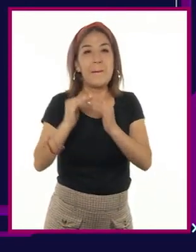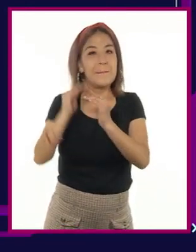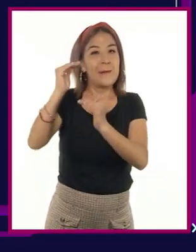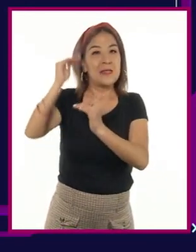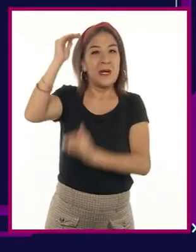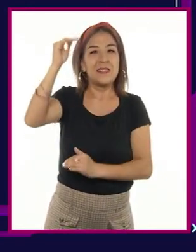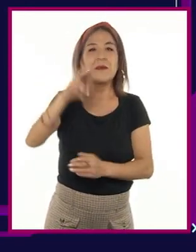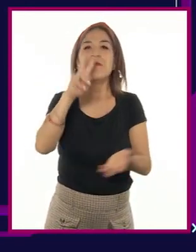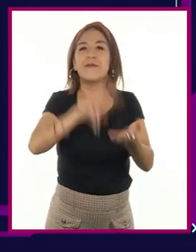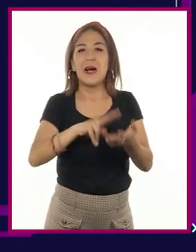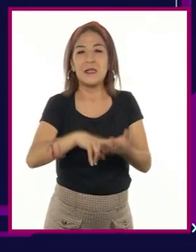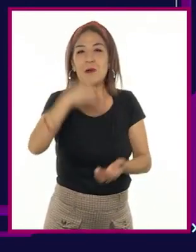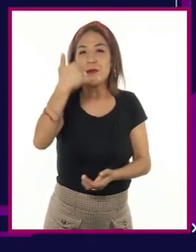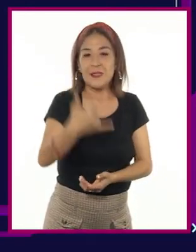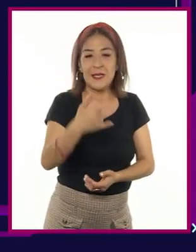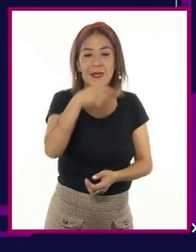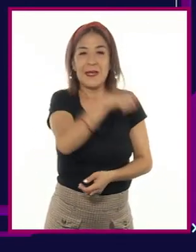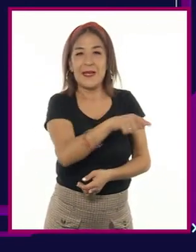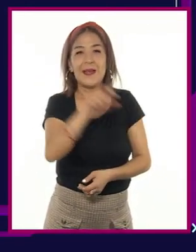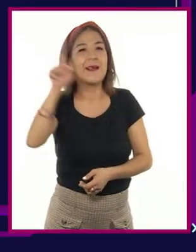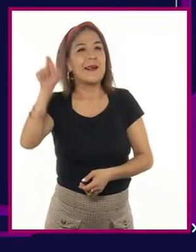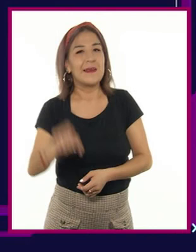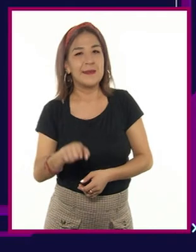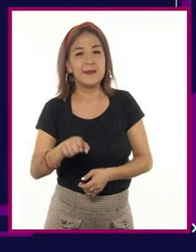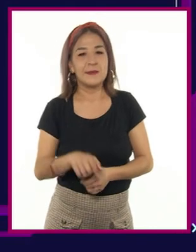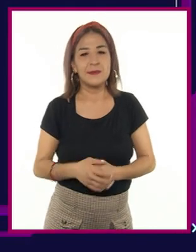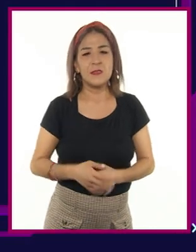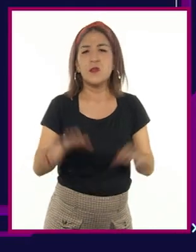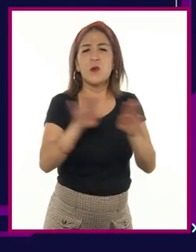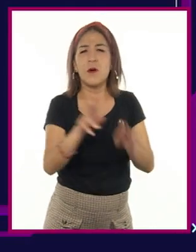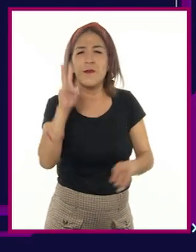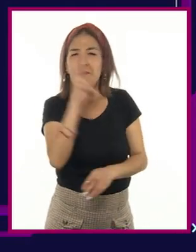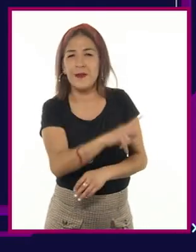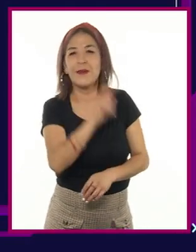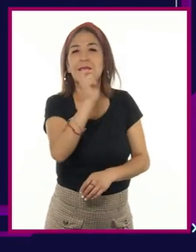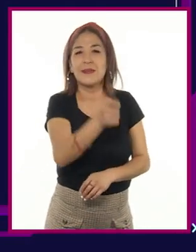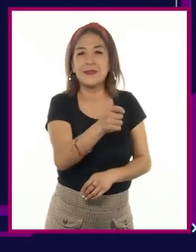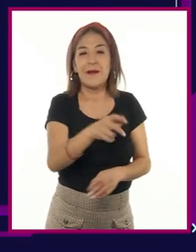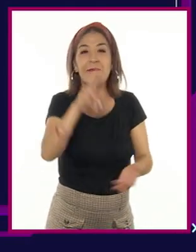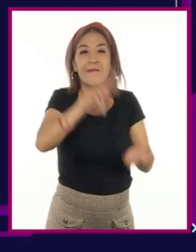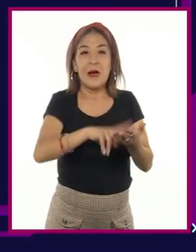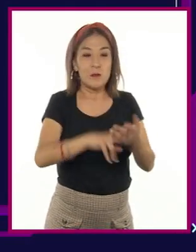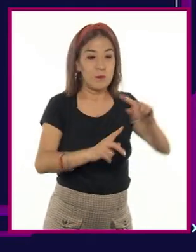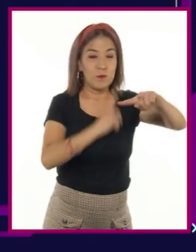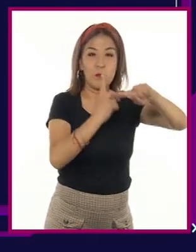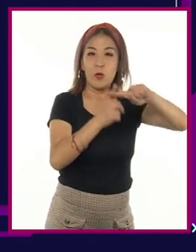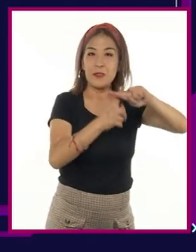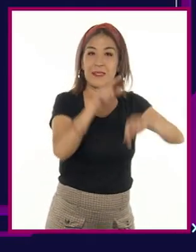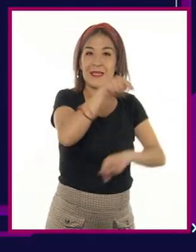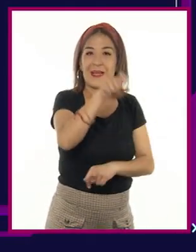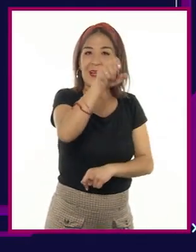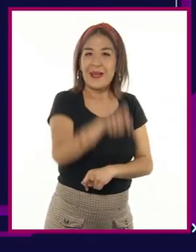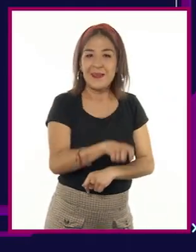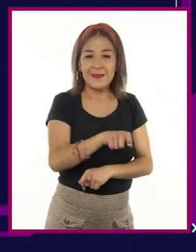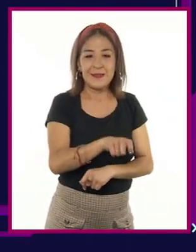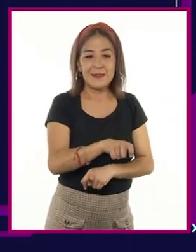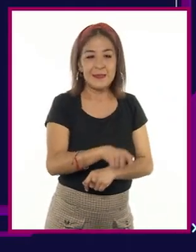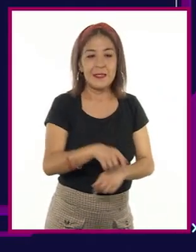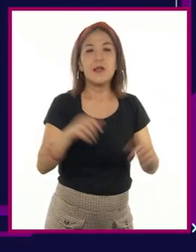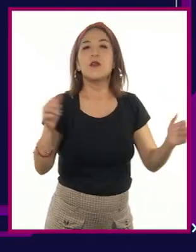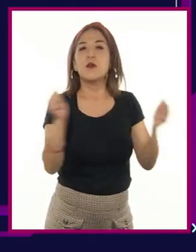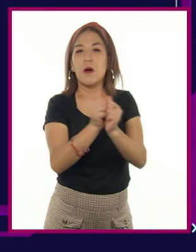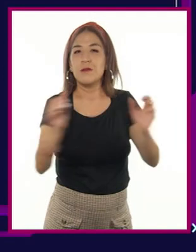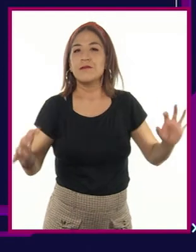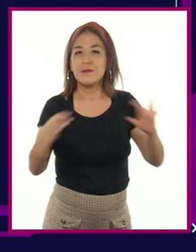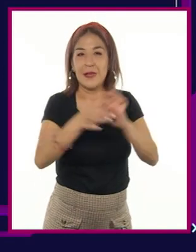y conforme crece x se puede reconocer que para los valores positivos de la x conforme